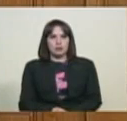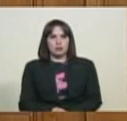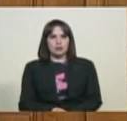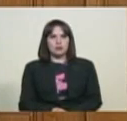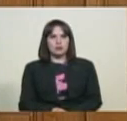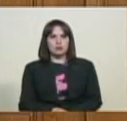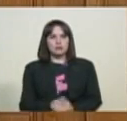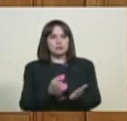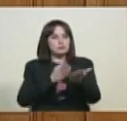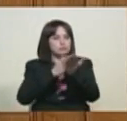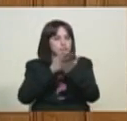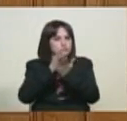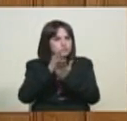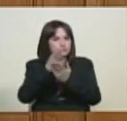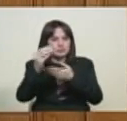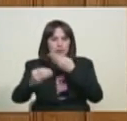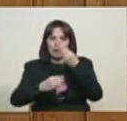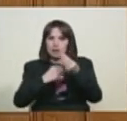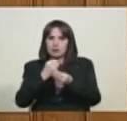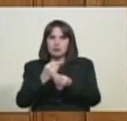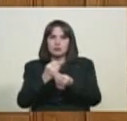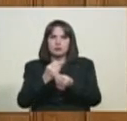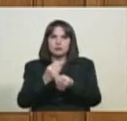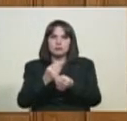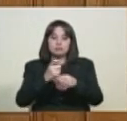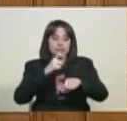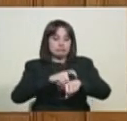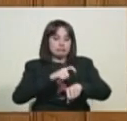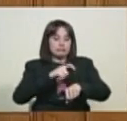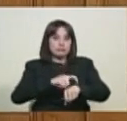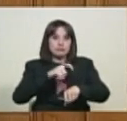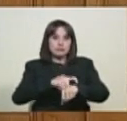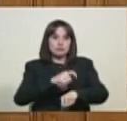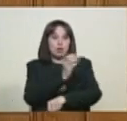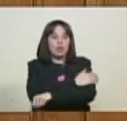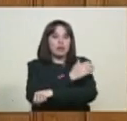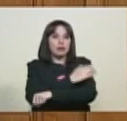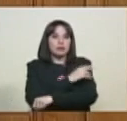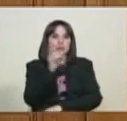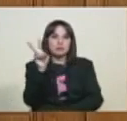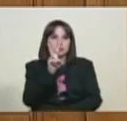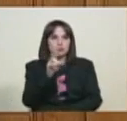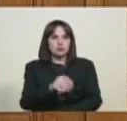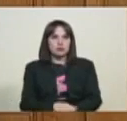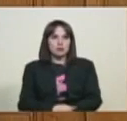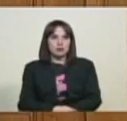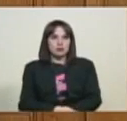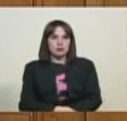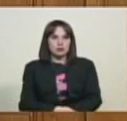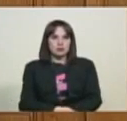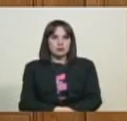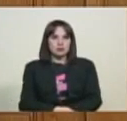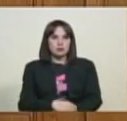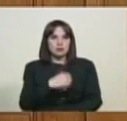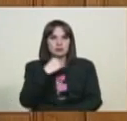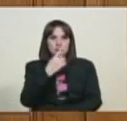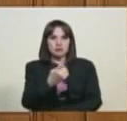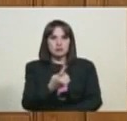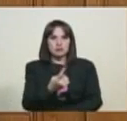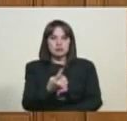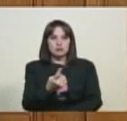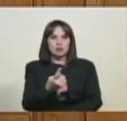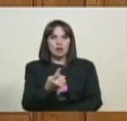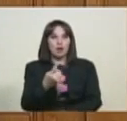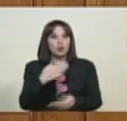por el camino que ha tomado buena parte de la oposición de derecha venezolana, yo digo,